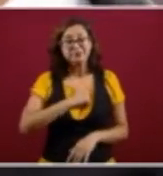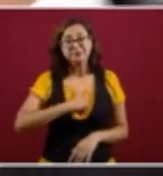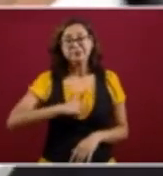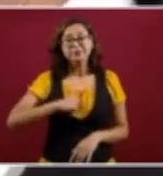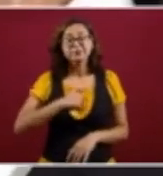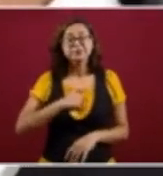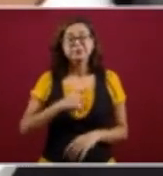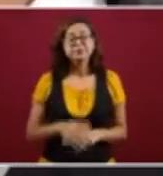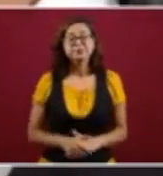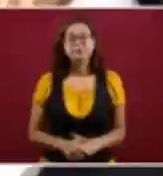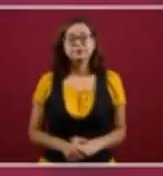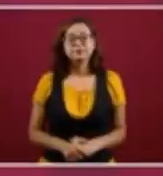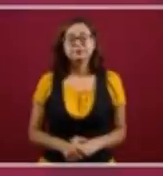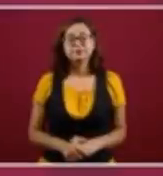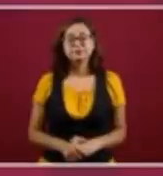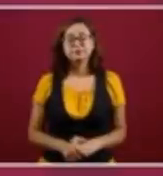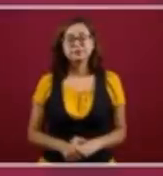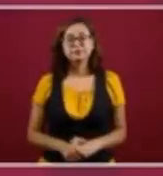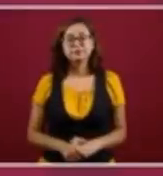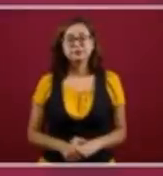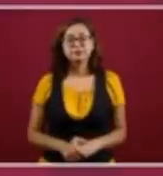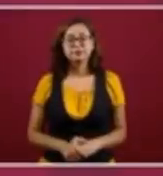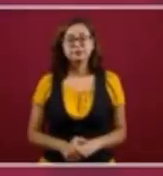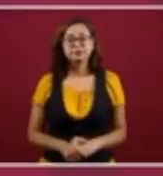para mejorar este